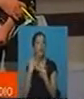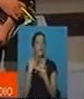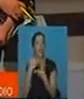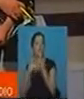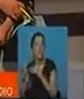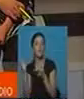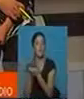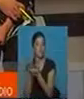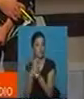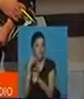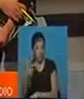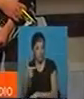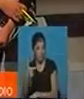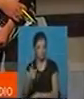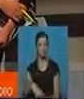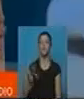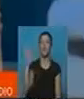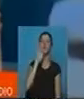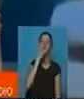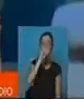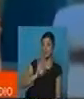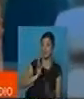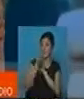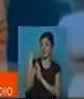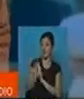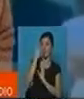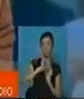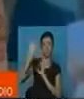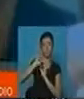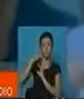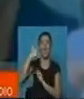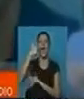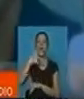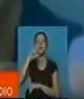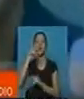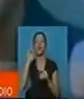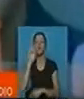pasado también fue el principal exportador del mundo en términos de armas convencionales.